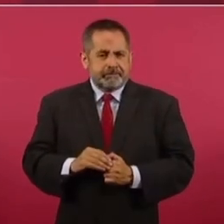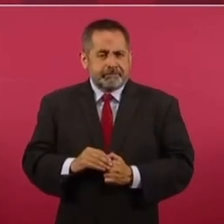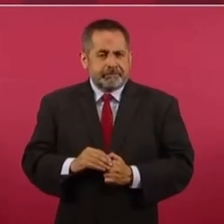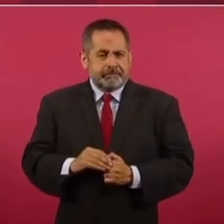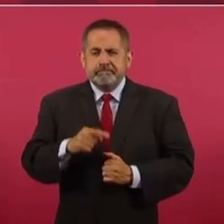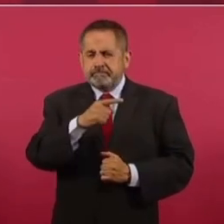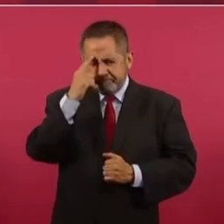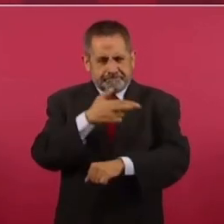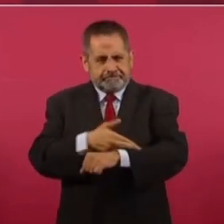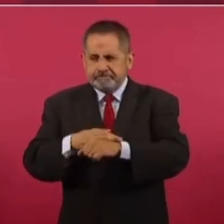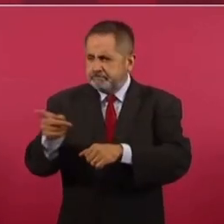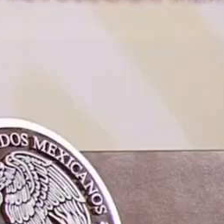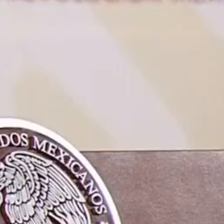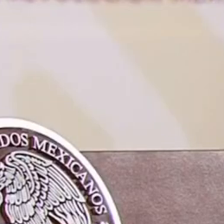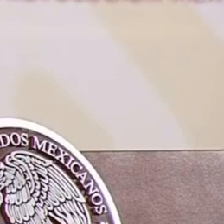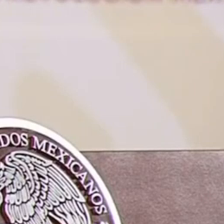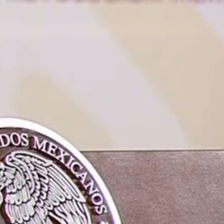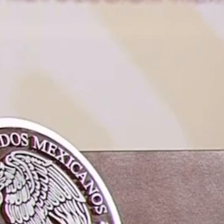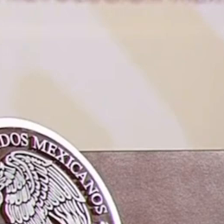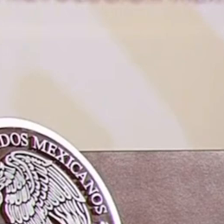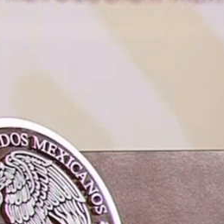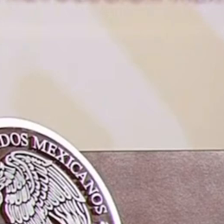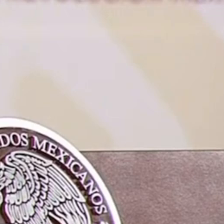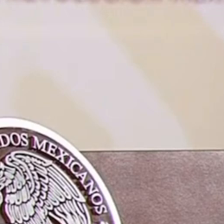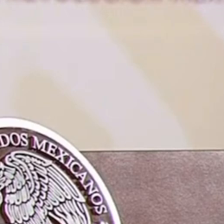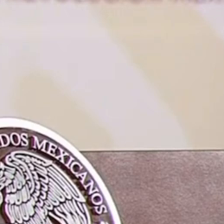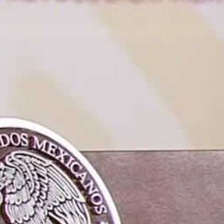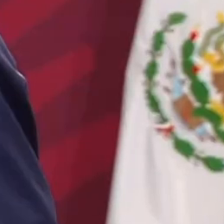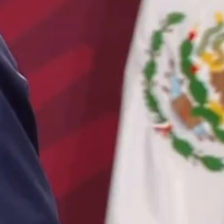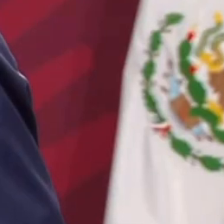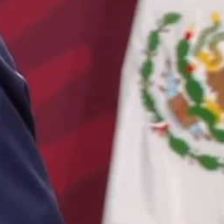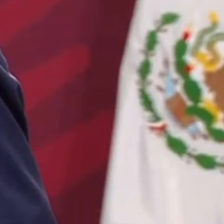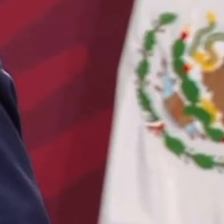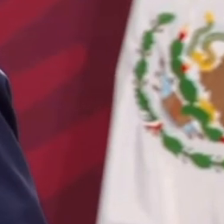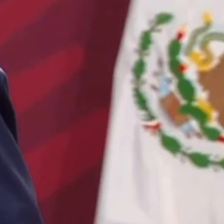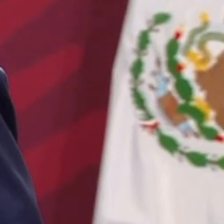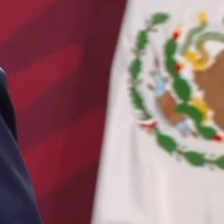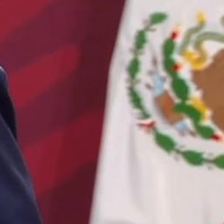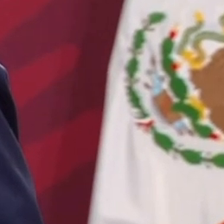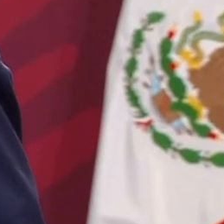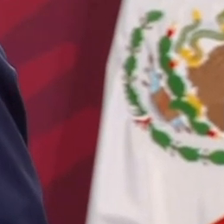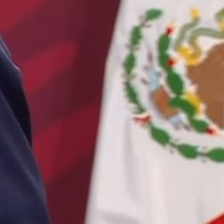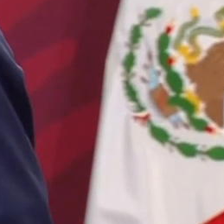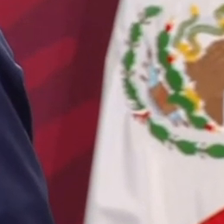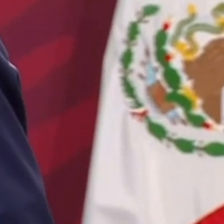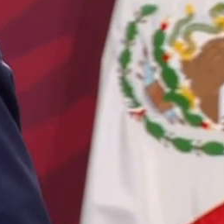de resolver nuestras diferencias haciendo a un lado el uso de la fuerza o la confrontación,